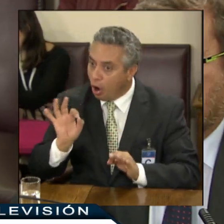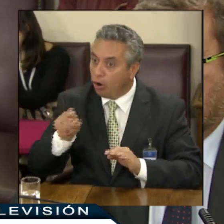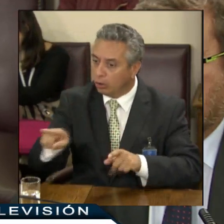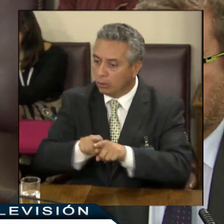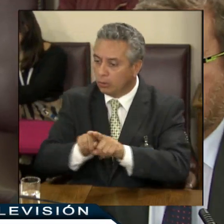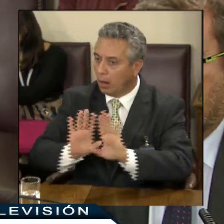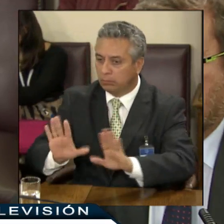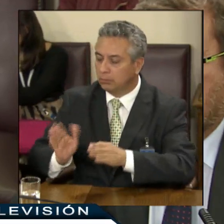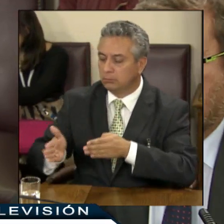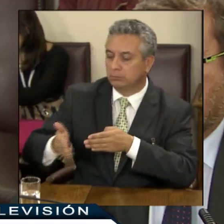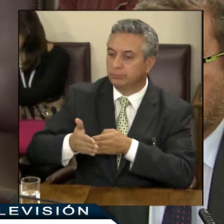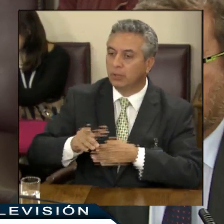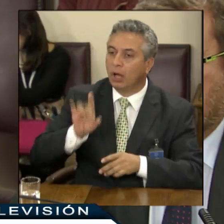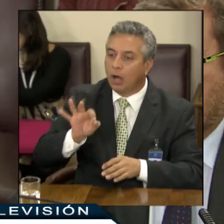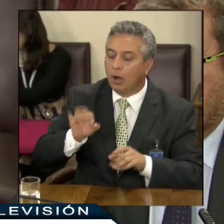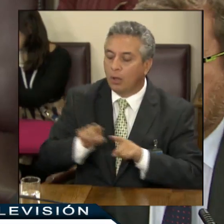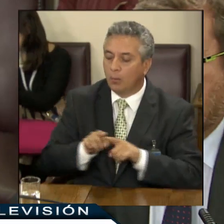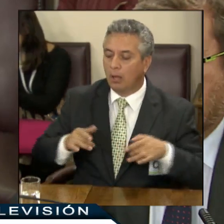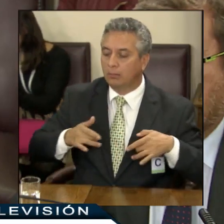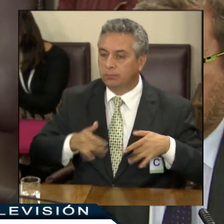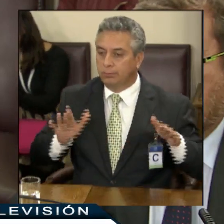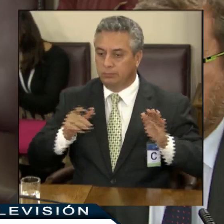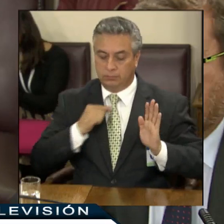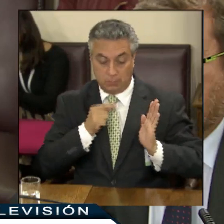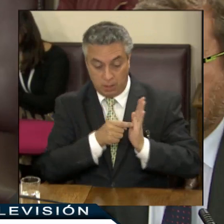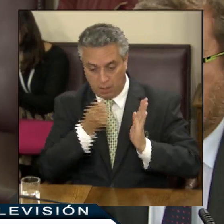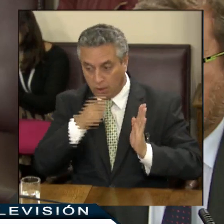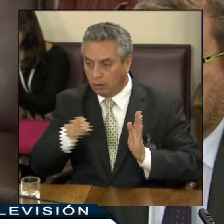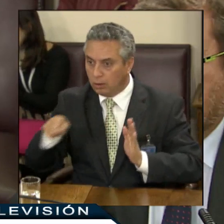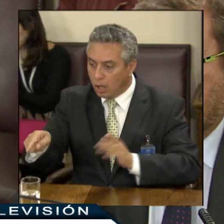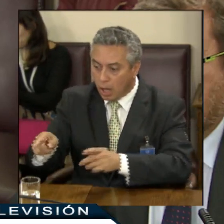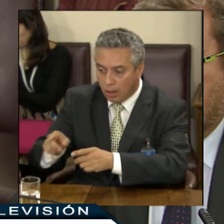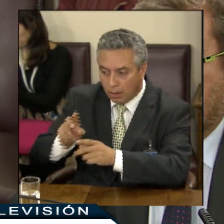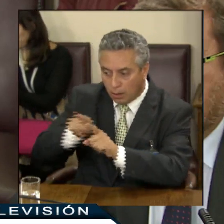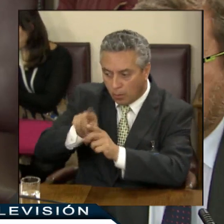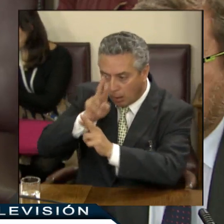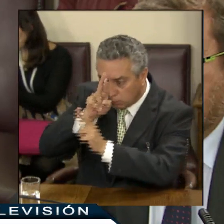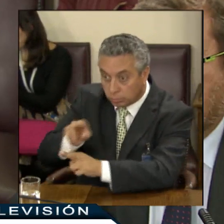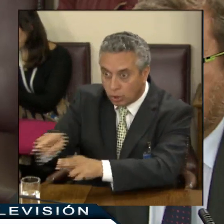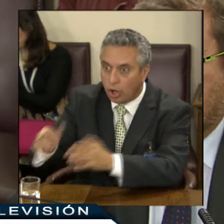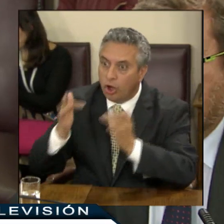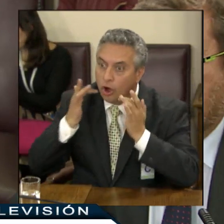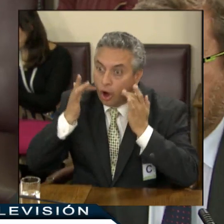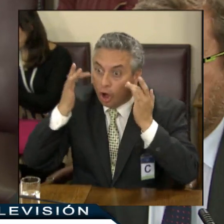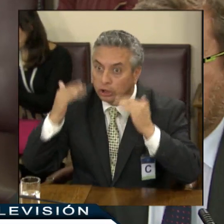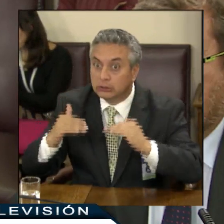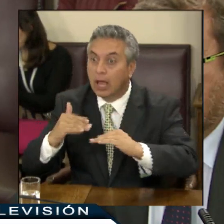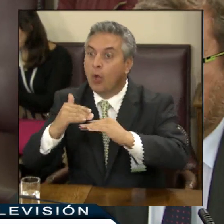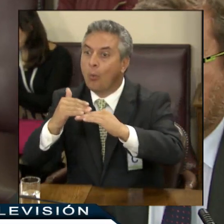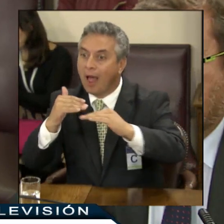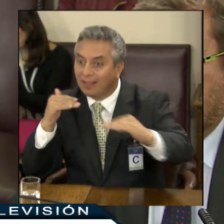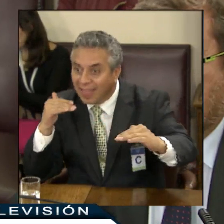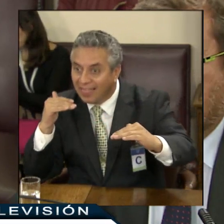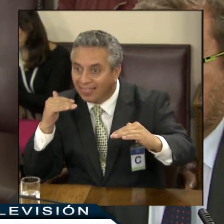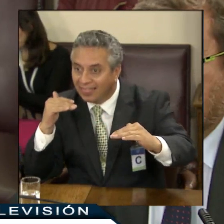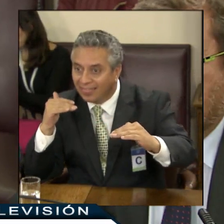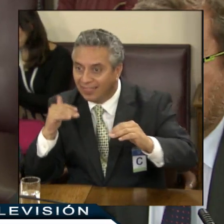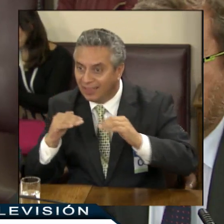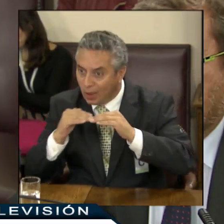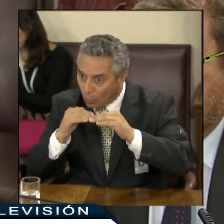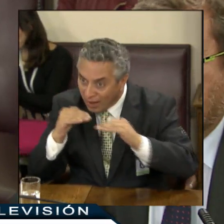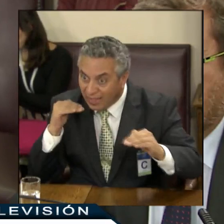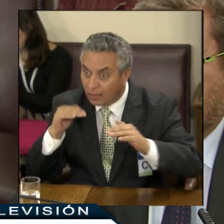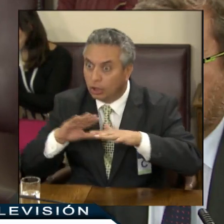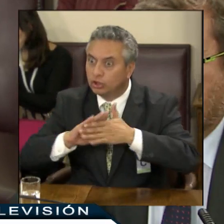obstaculizar o dejar sin efecto el reconocimiento goce o ejercicio en igualdad de condiciones de todos los